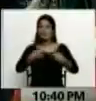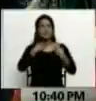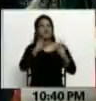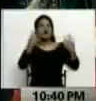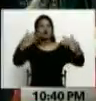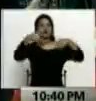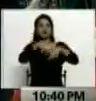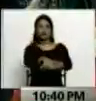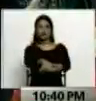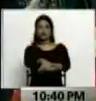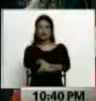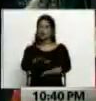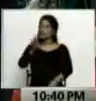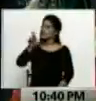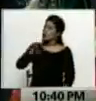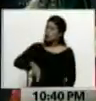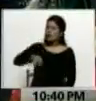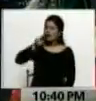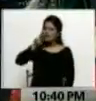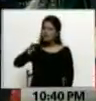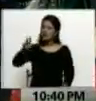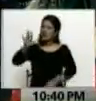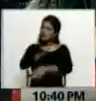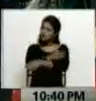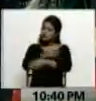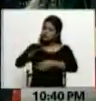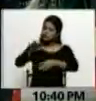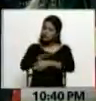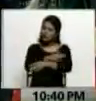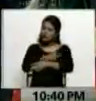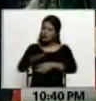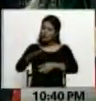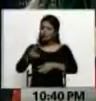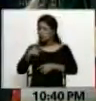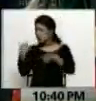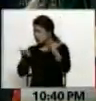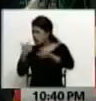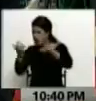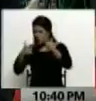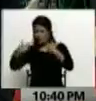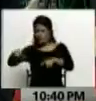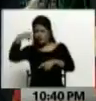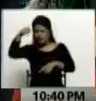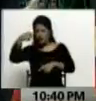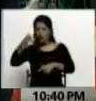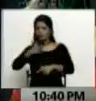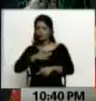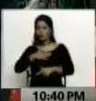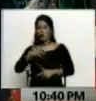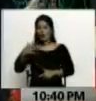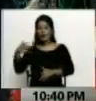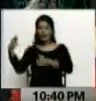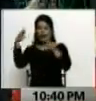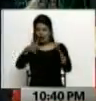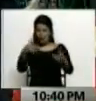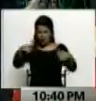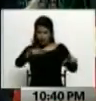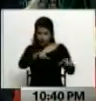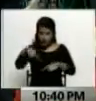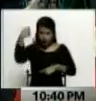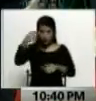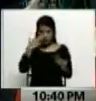una que yo no había visto yo no sé por qué no la había visto y la recogimos por ahí y ese va a ser mi regalo para